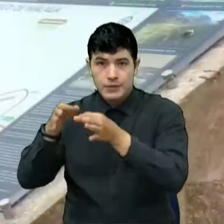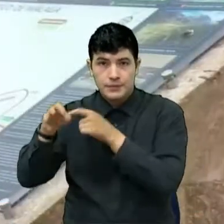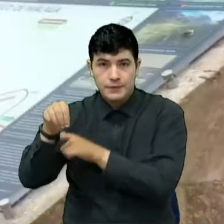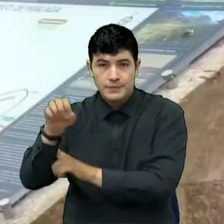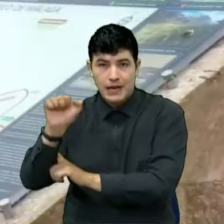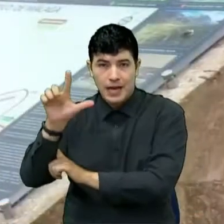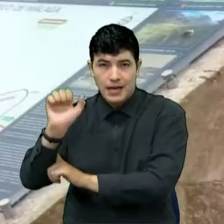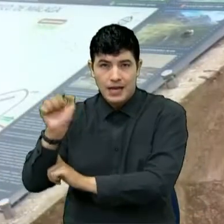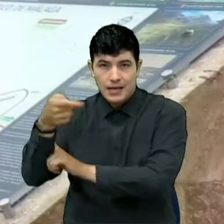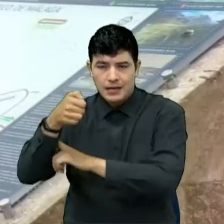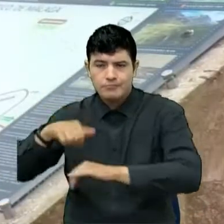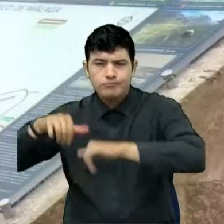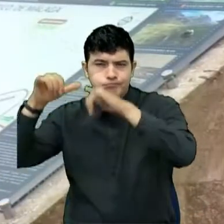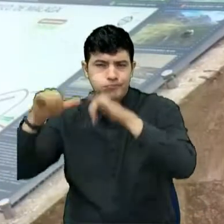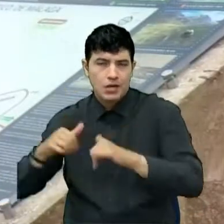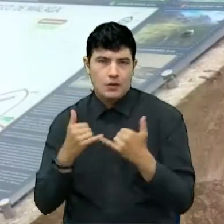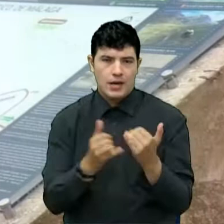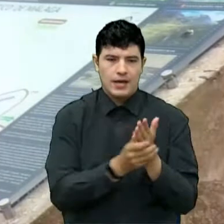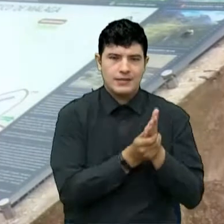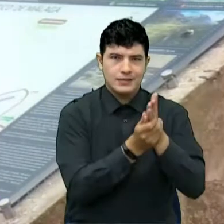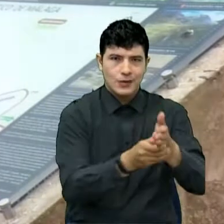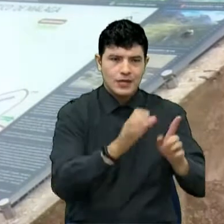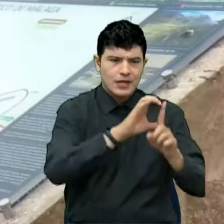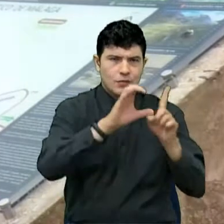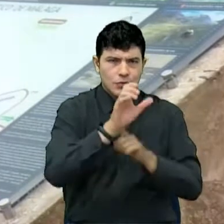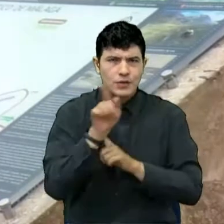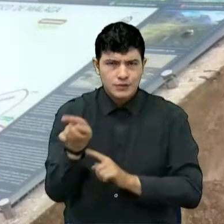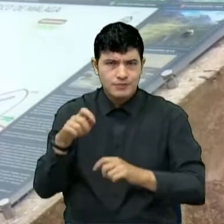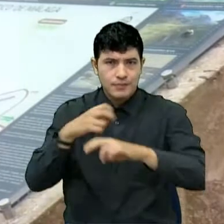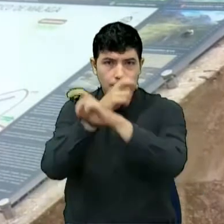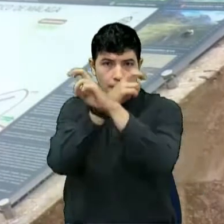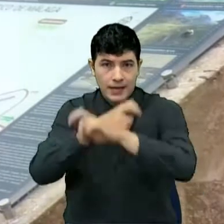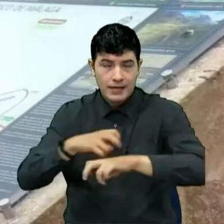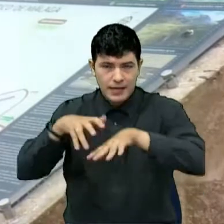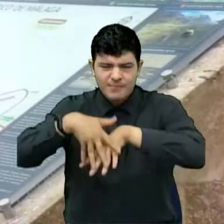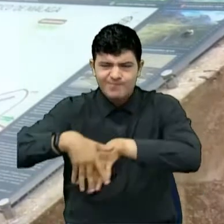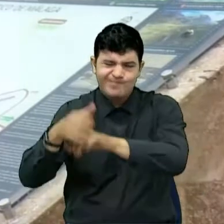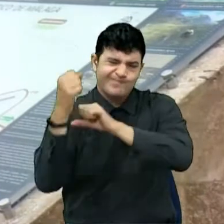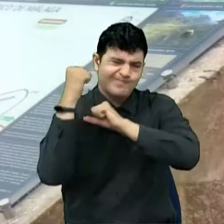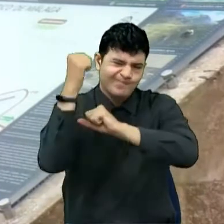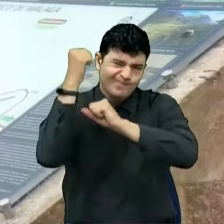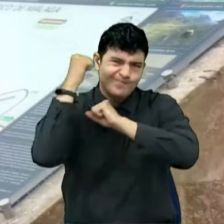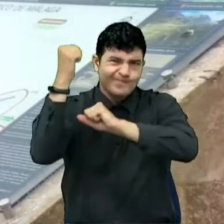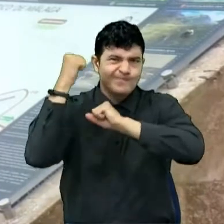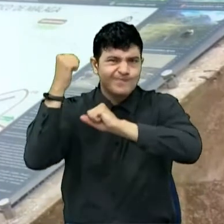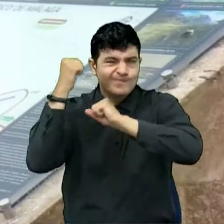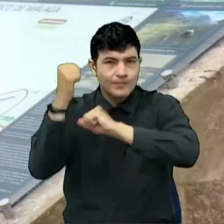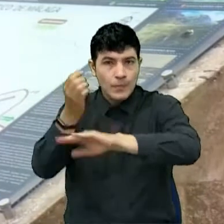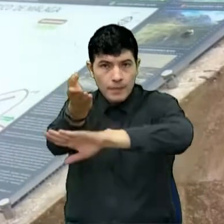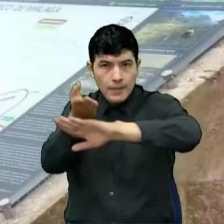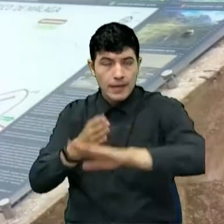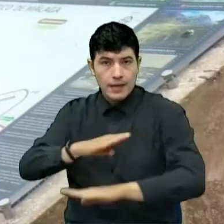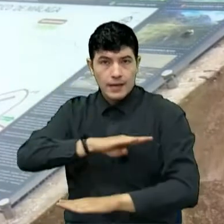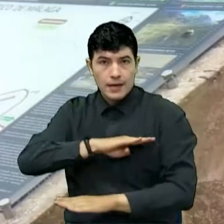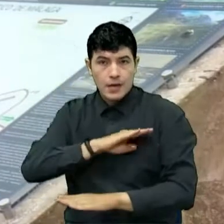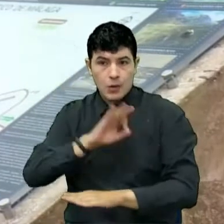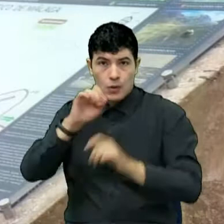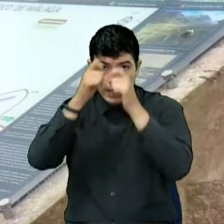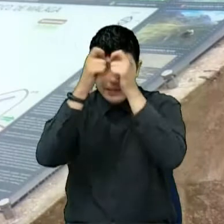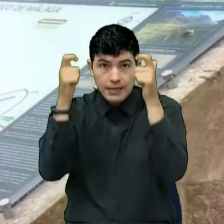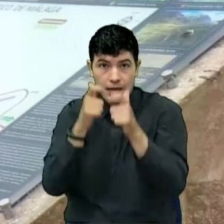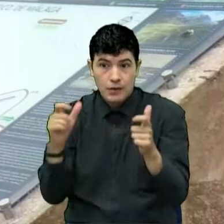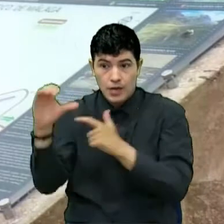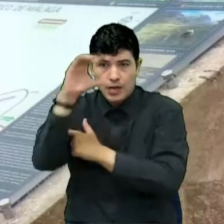del municipio llevaron a cabo un plantón en el parque plaza institucional custodio garcía rovira para exigirle al estado el cumplimiento de las